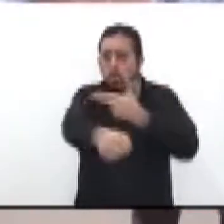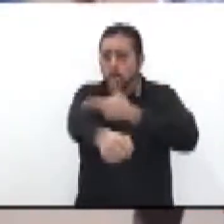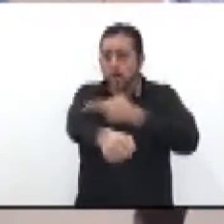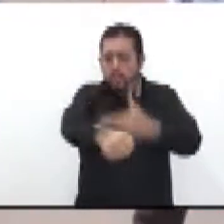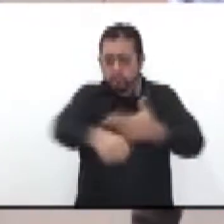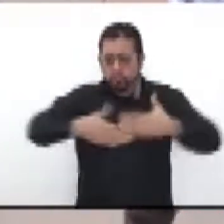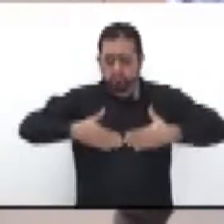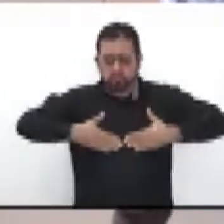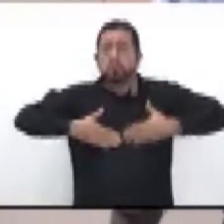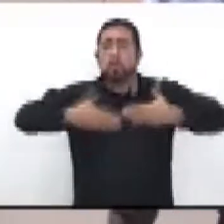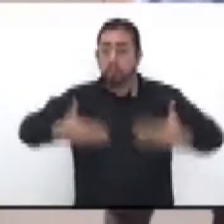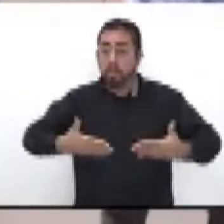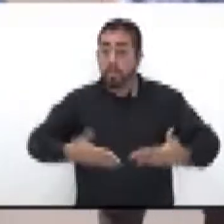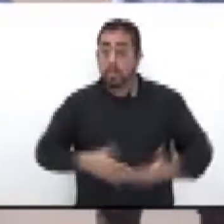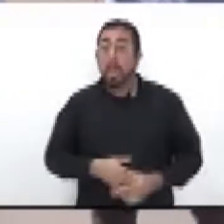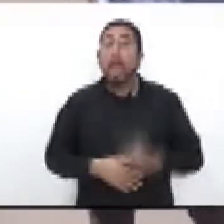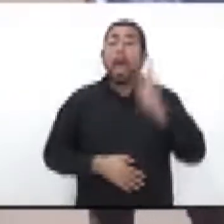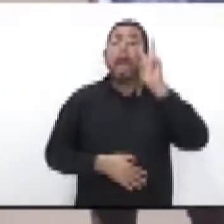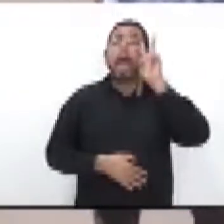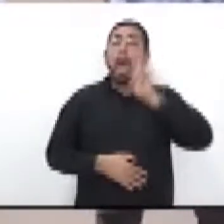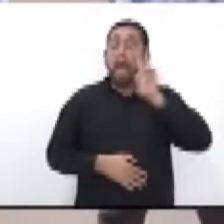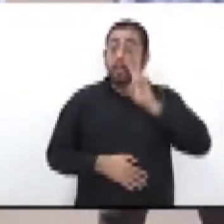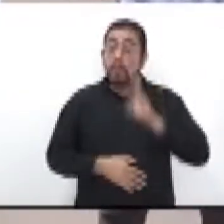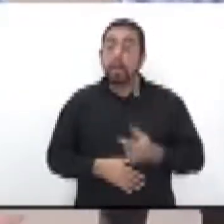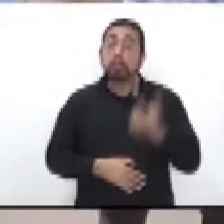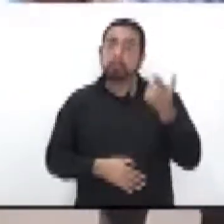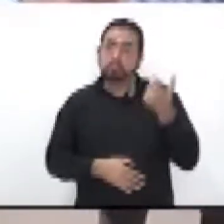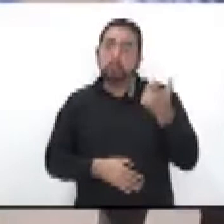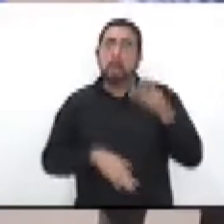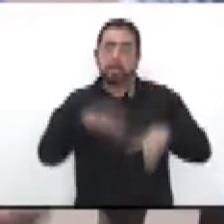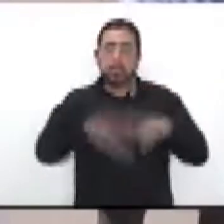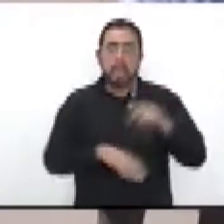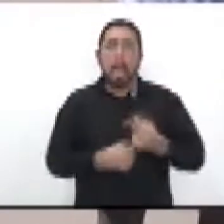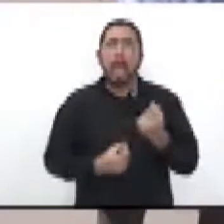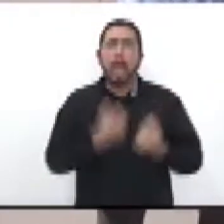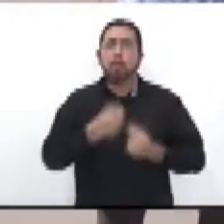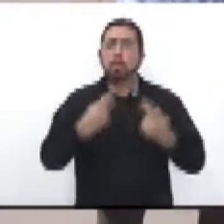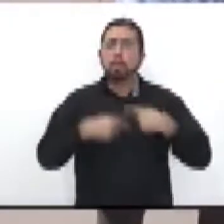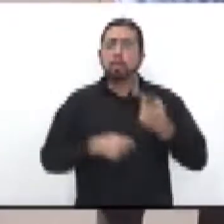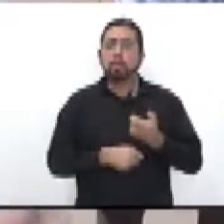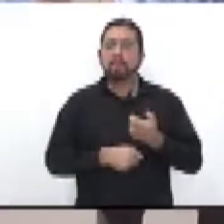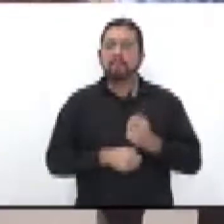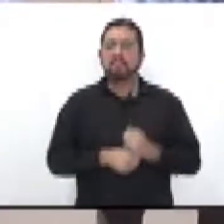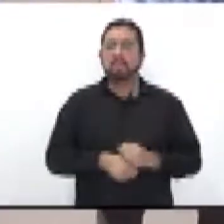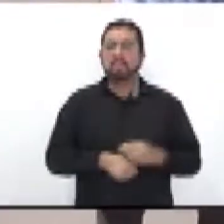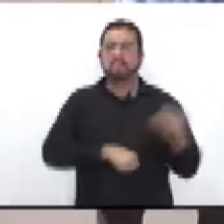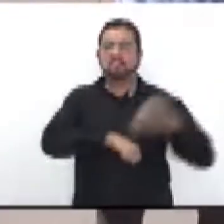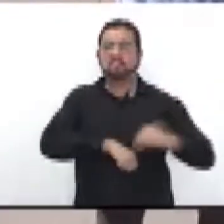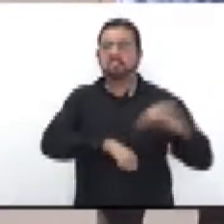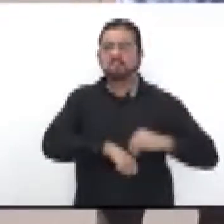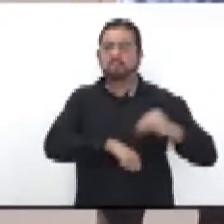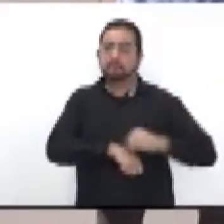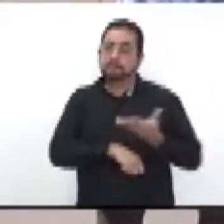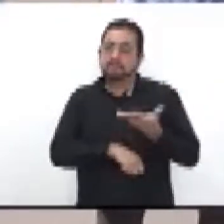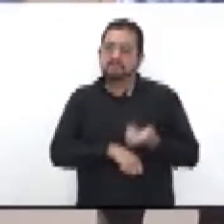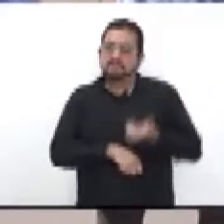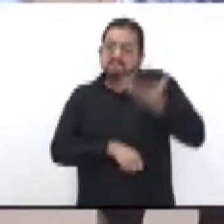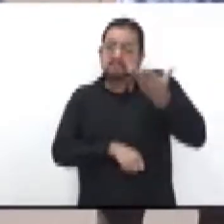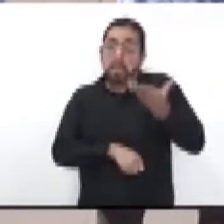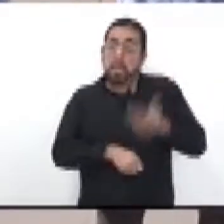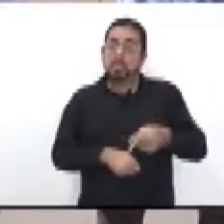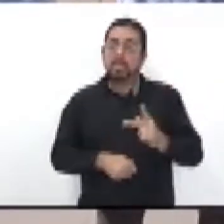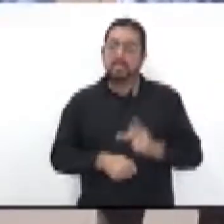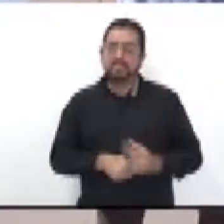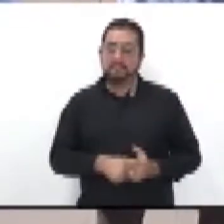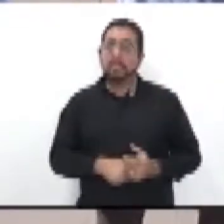importante, y buscando las mejores condiciones y precios. ¿Por qué? Porque hay mucha gente que ahorita abusa, que se quiere aprovechar y